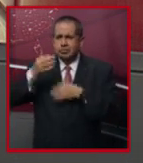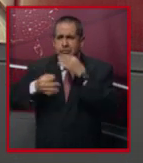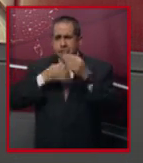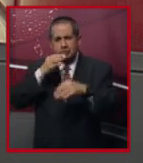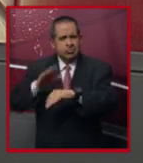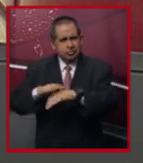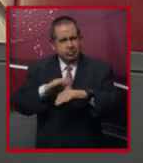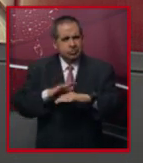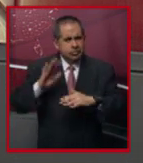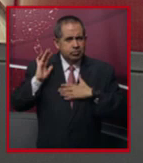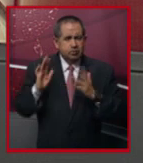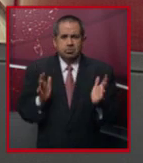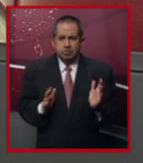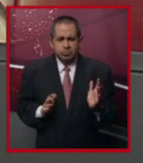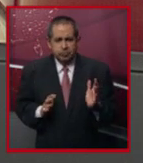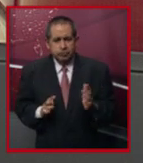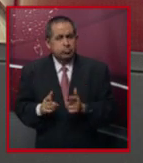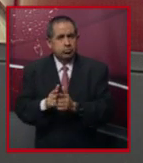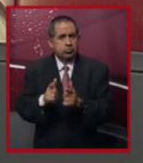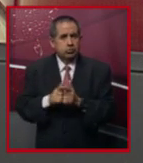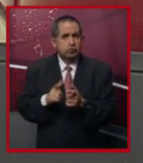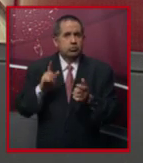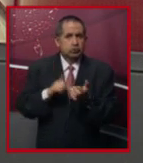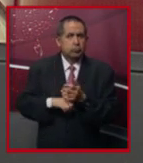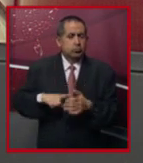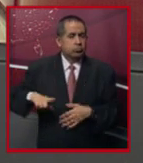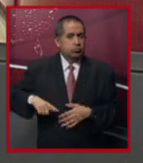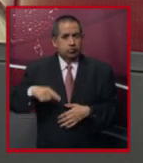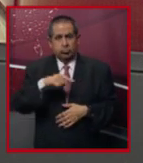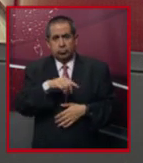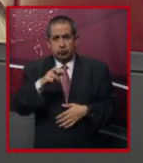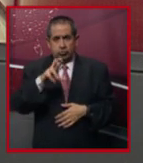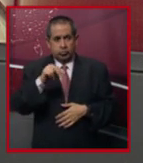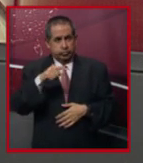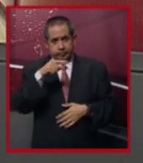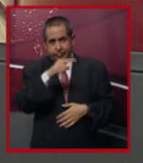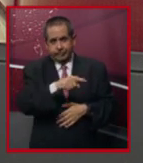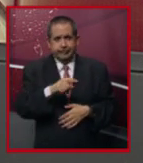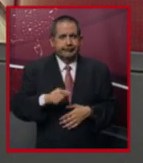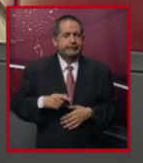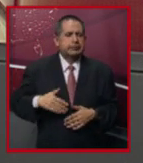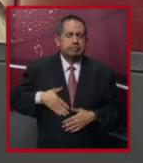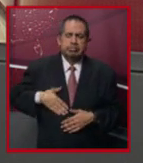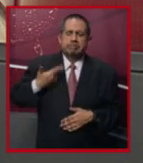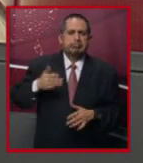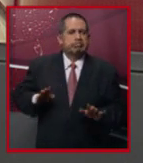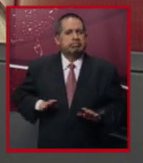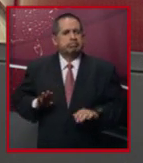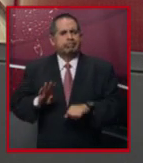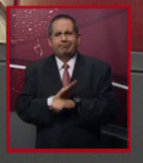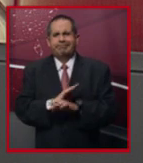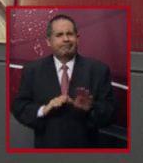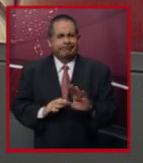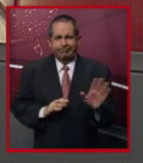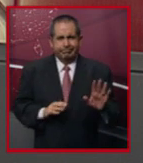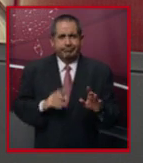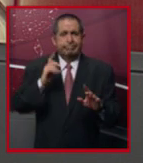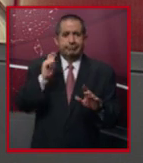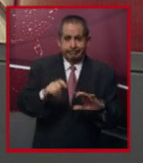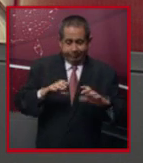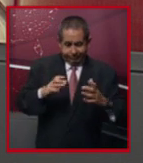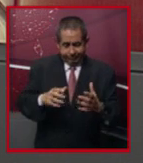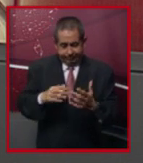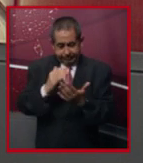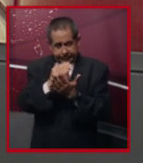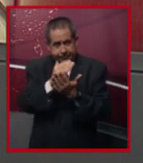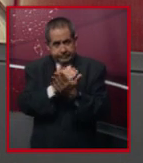electorado. Rechazó que el partido en el gobierno federal se beneficie de esta forma, ya que la revocación de mandato